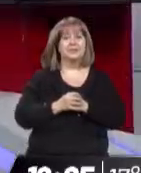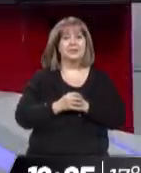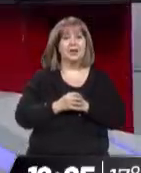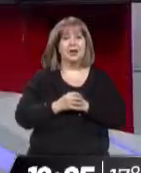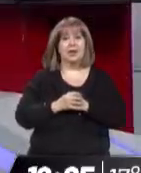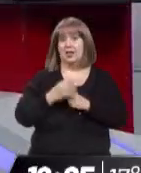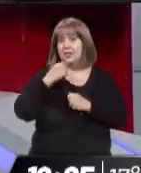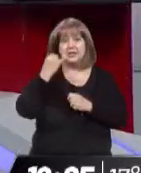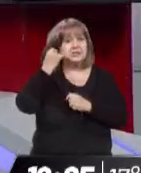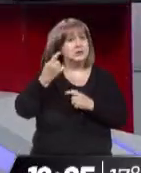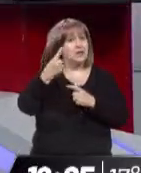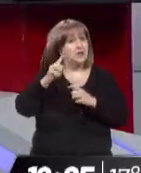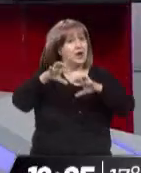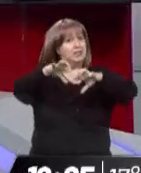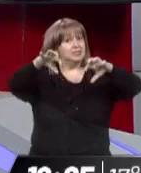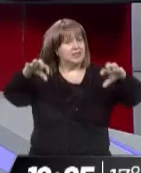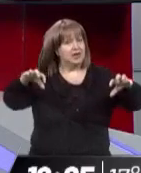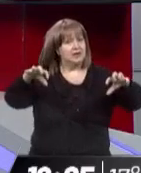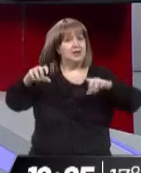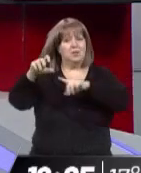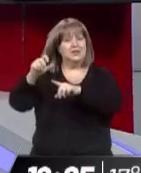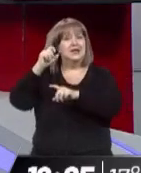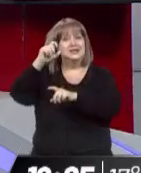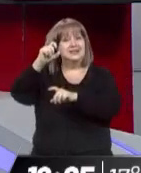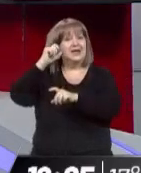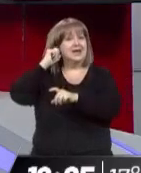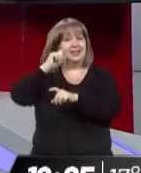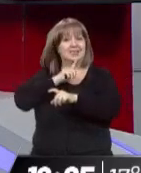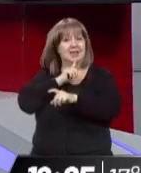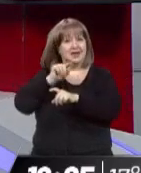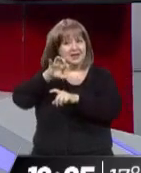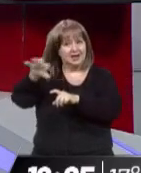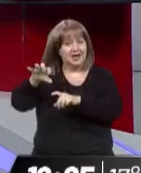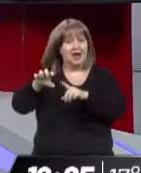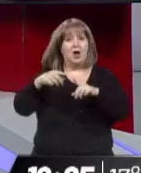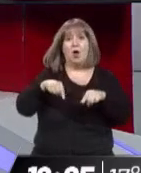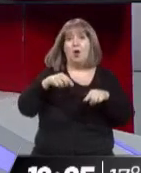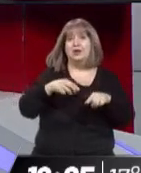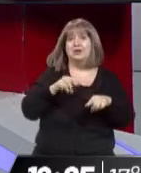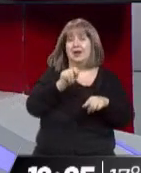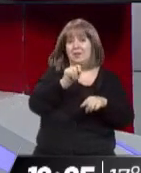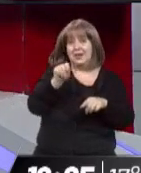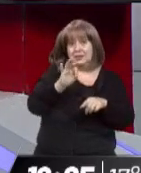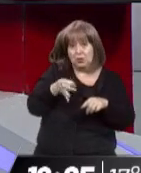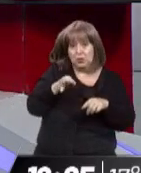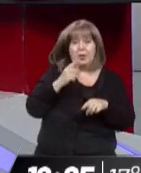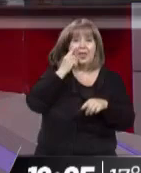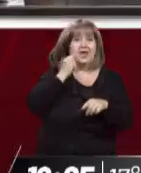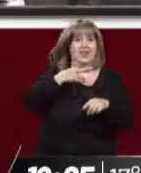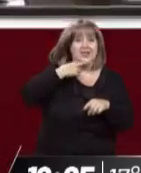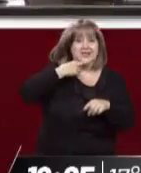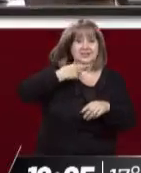Lo decíamos, distintos actos, distintos espacios de celebración del peronismo en su último día de la lealtad antes de las elecciones del año que